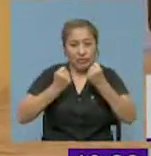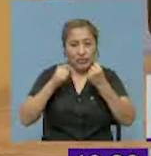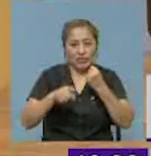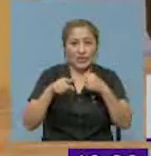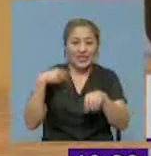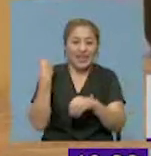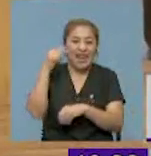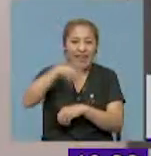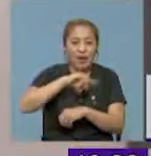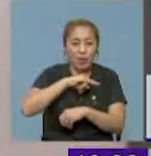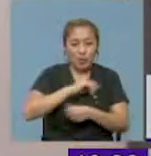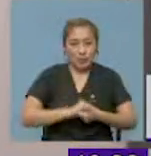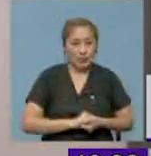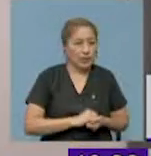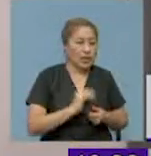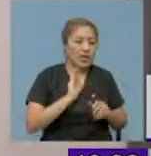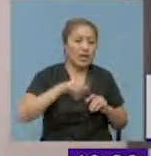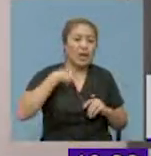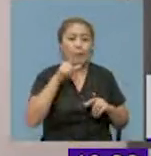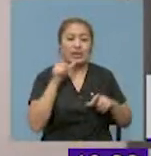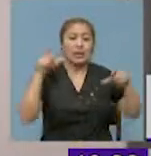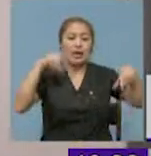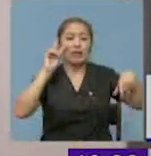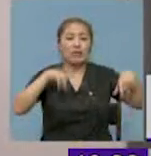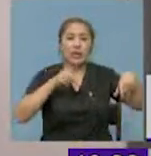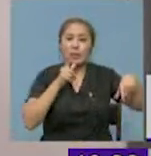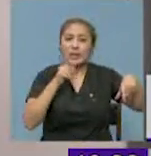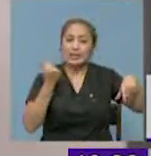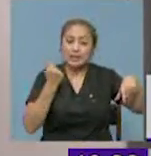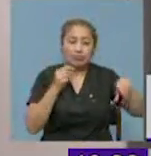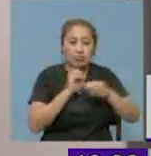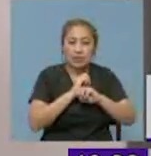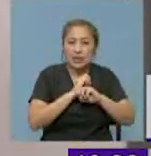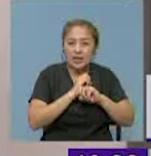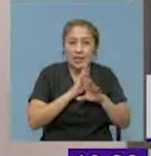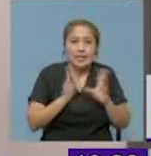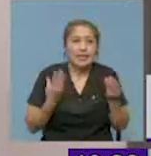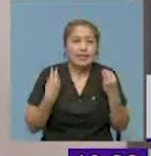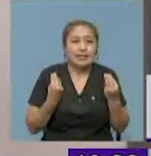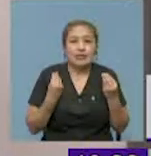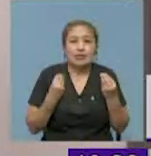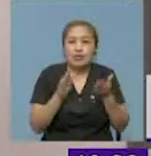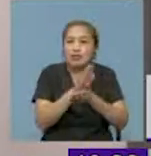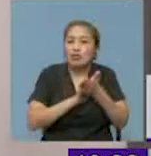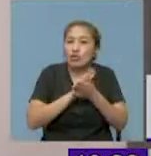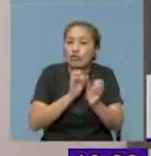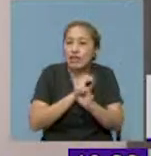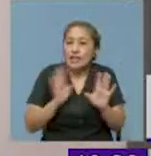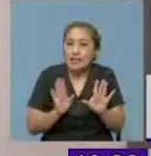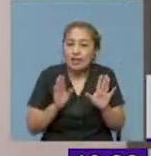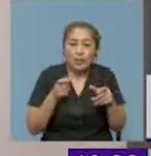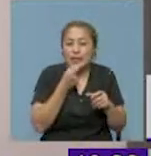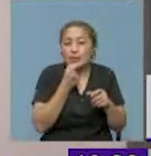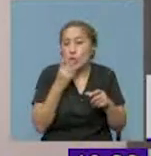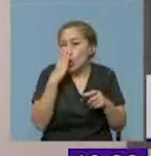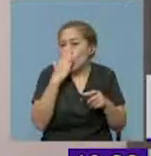local desde afuera se vea como que era una decisión extrema el lado del partido de instituto de córdoba